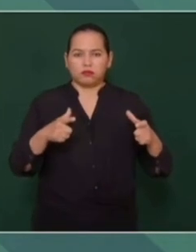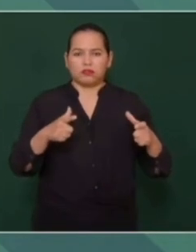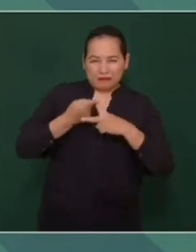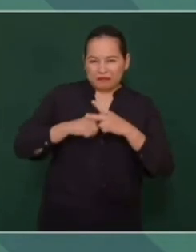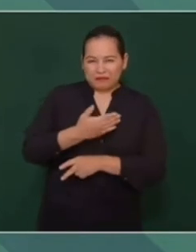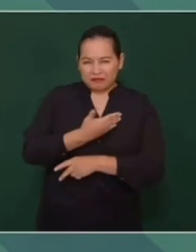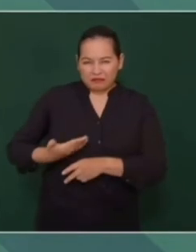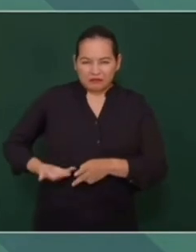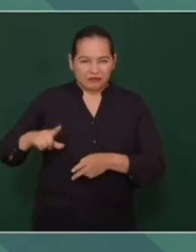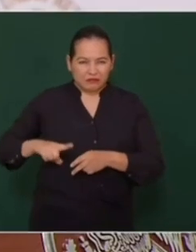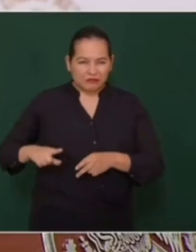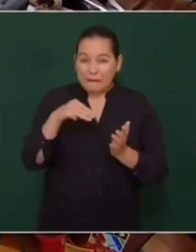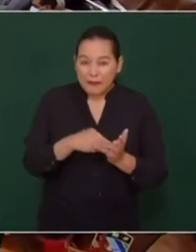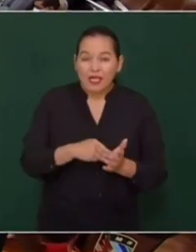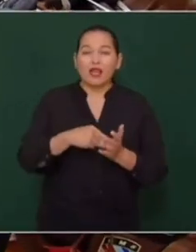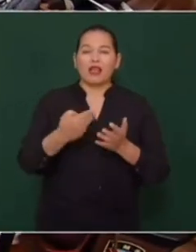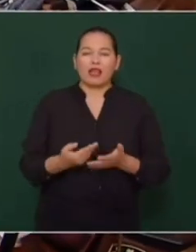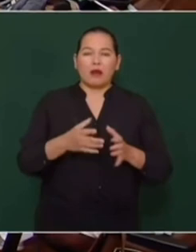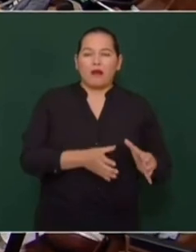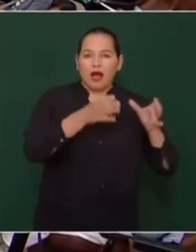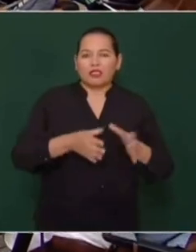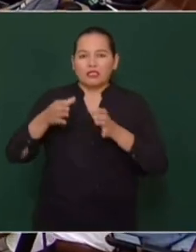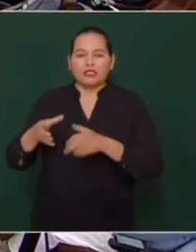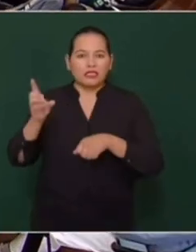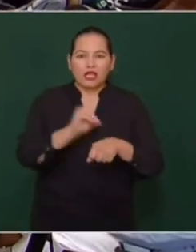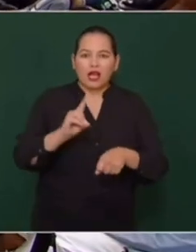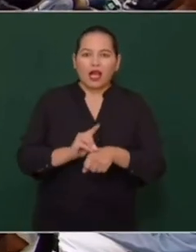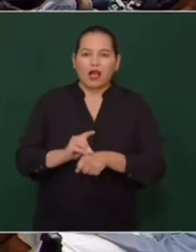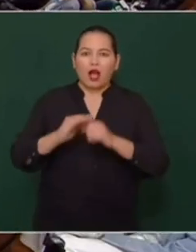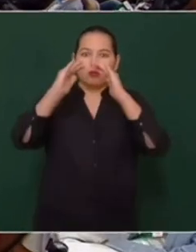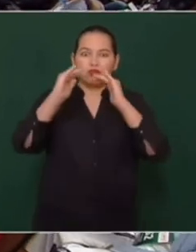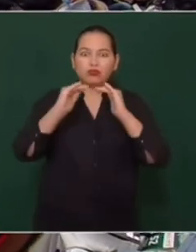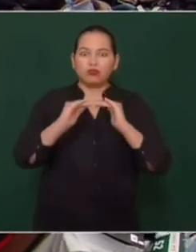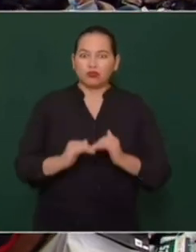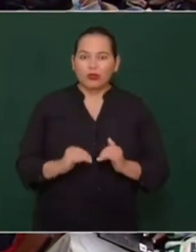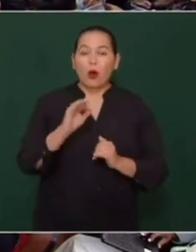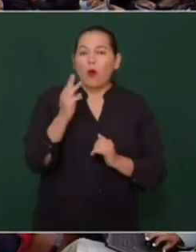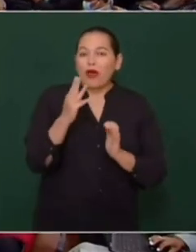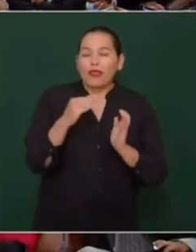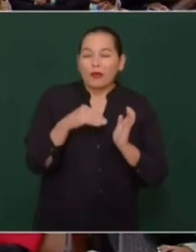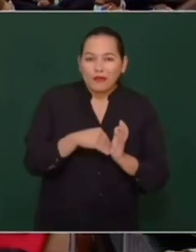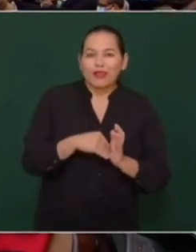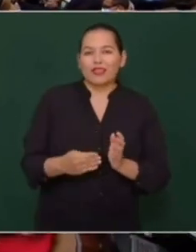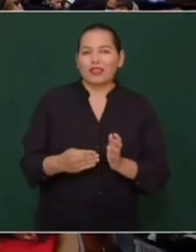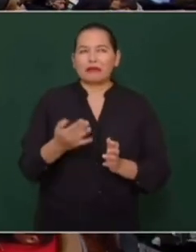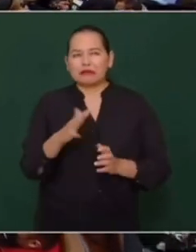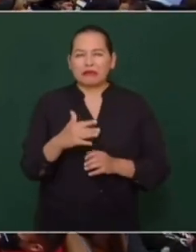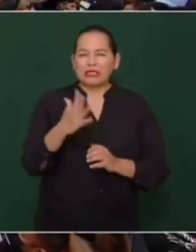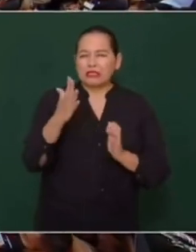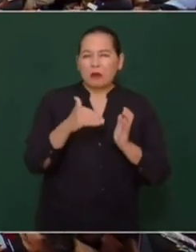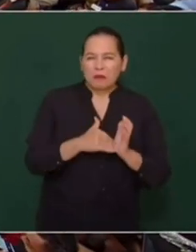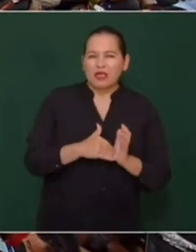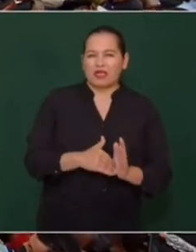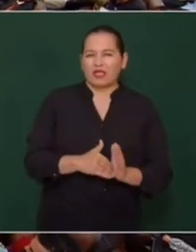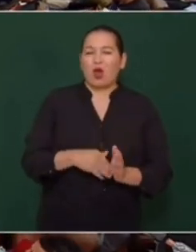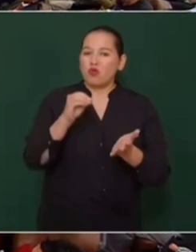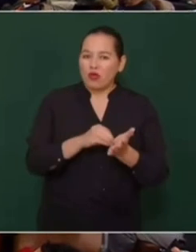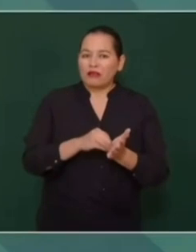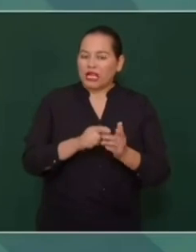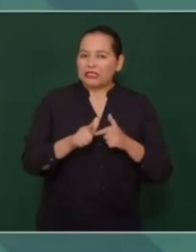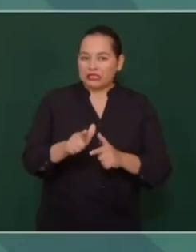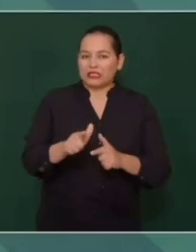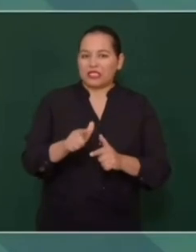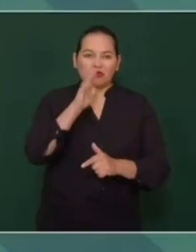se robaban 80 mil barriles diarios. Lo bajamos a 4 mil. Lo tenemos en promedio en 5 mil. No lo hemos podido bajar